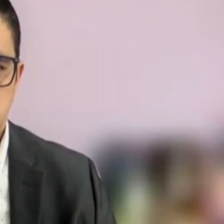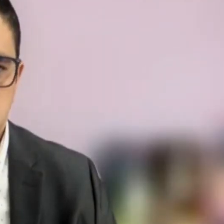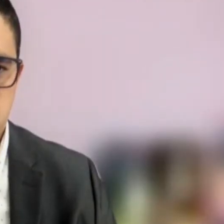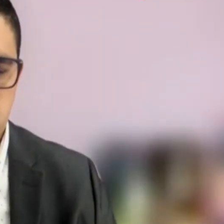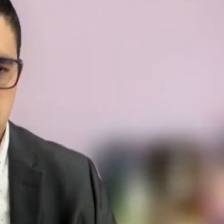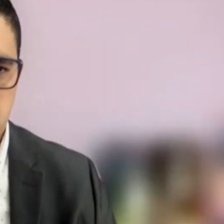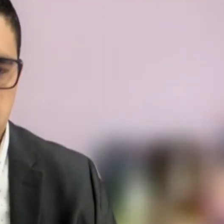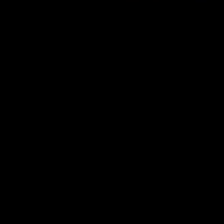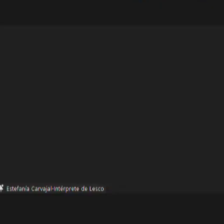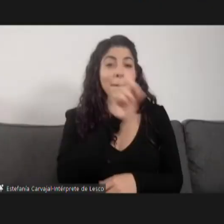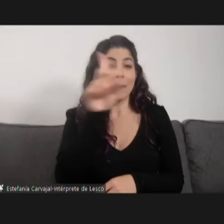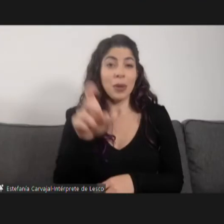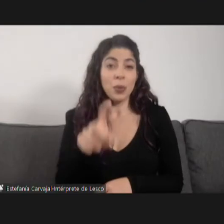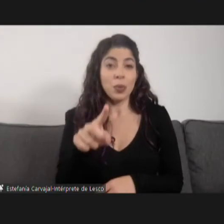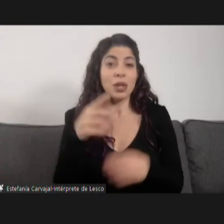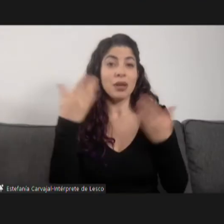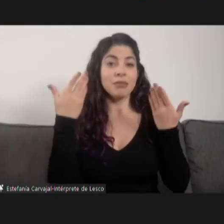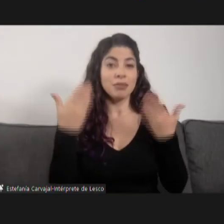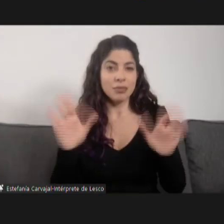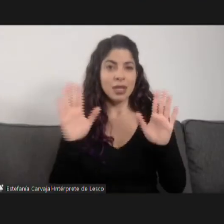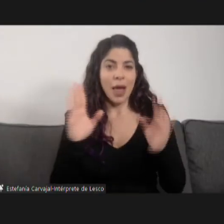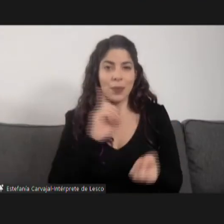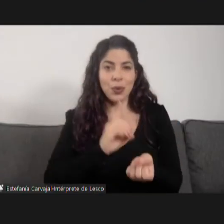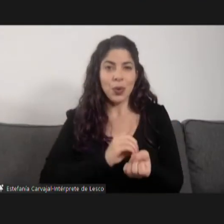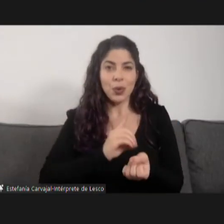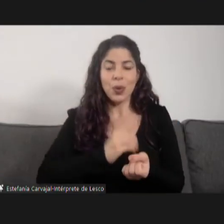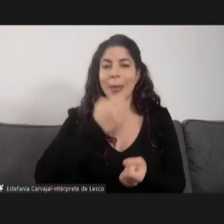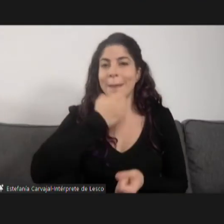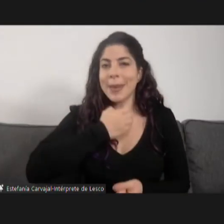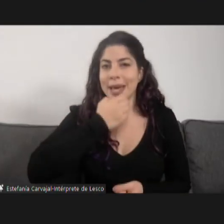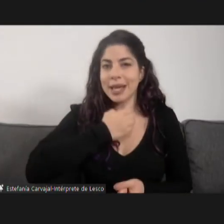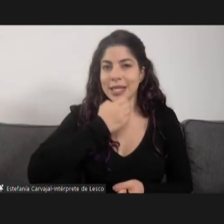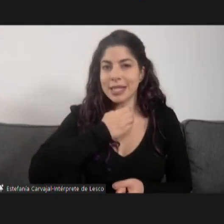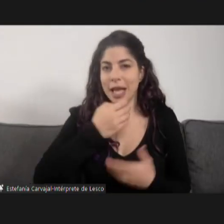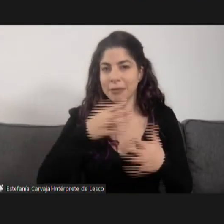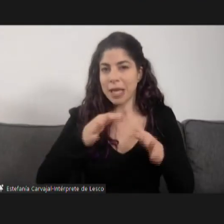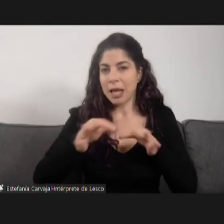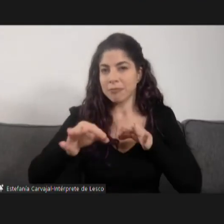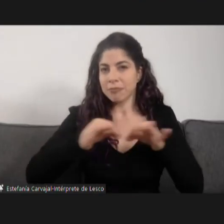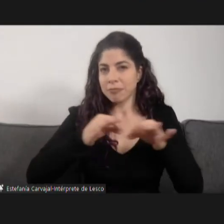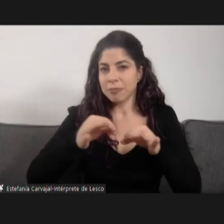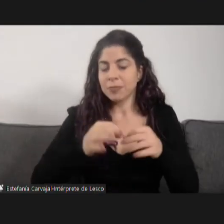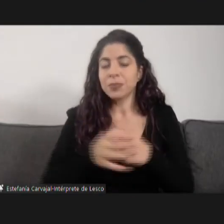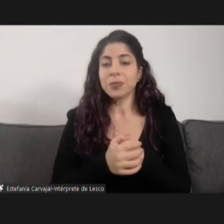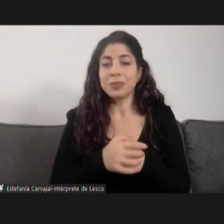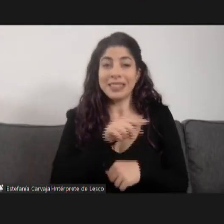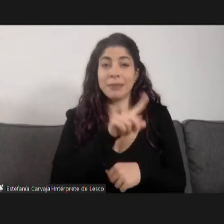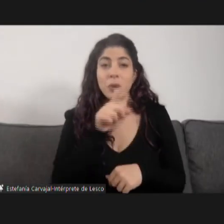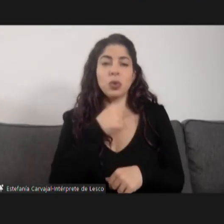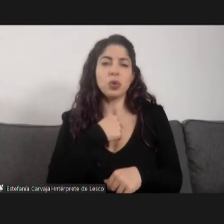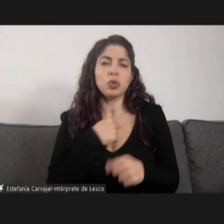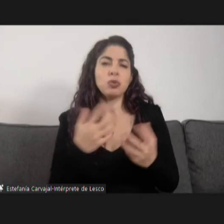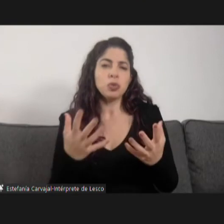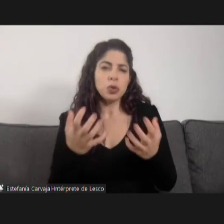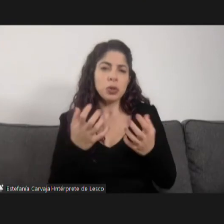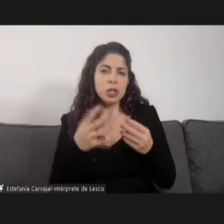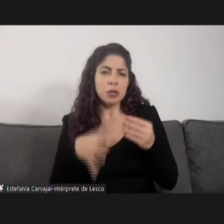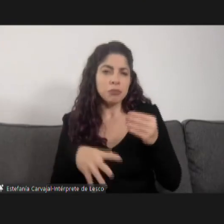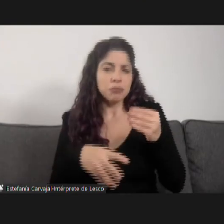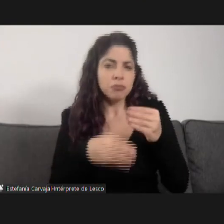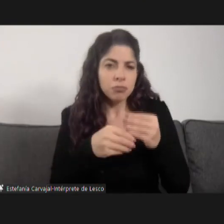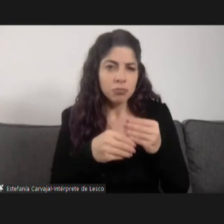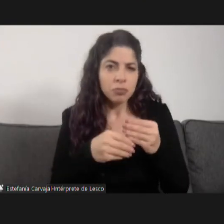esa pregunta que ya el doctor Macaya ha indicado, se ha referido, también yo quiero acotar que